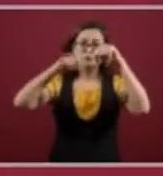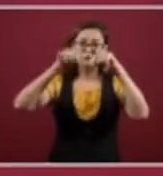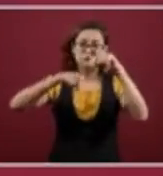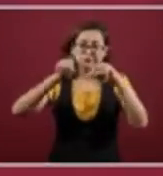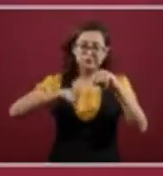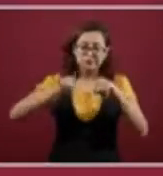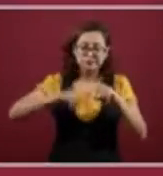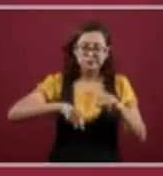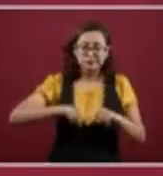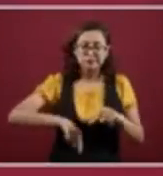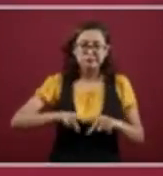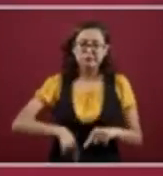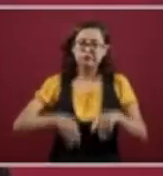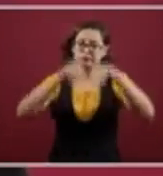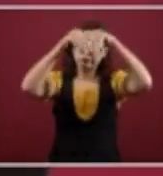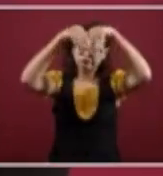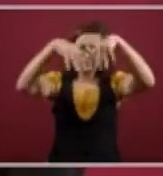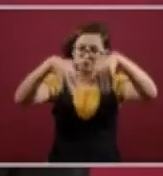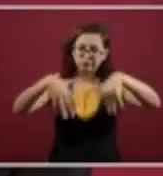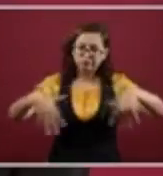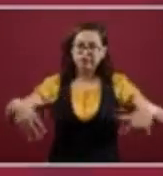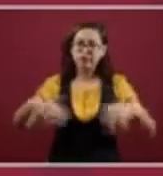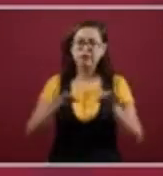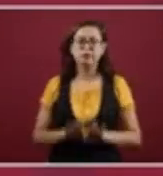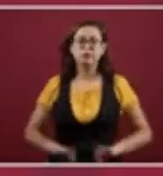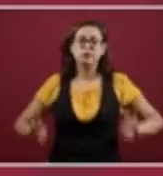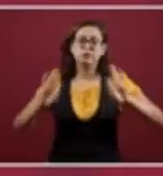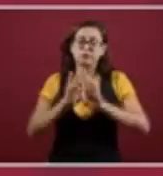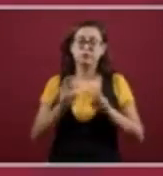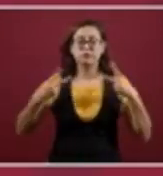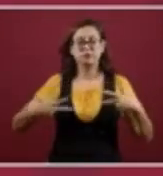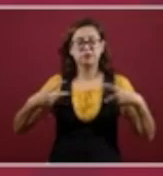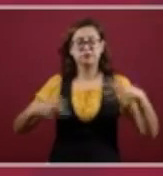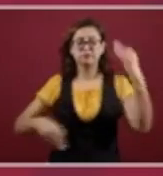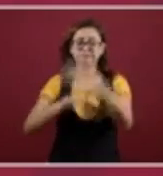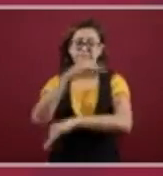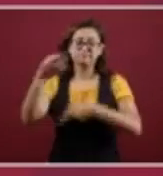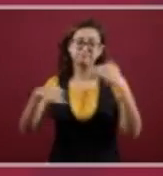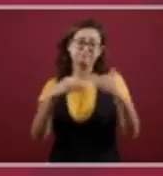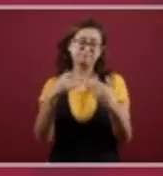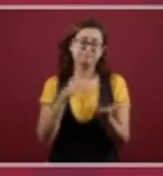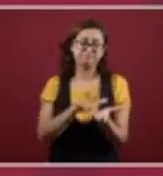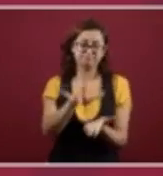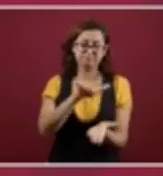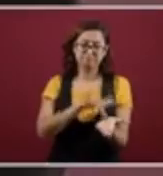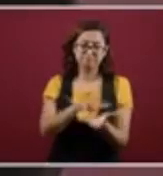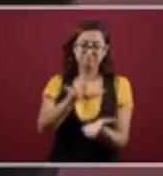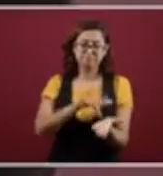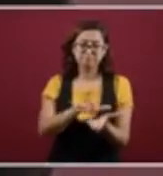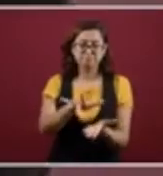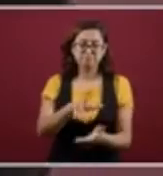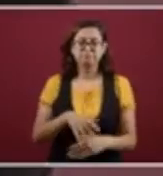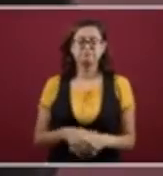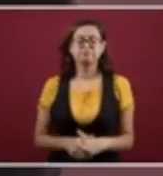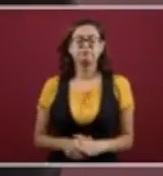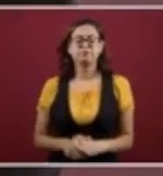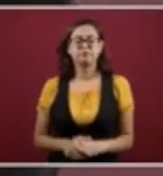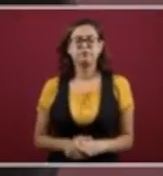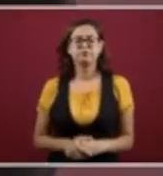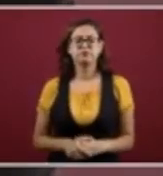el apoyo de todos los ciudadanos, que no se quede